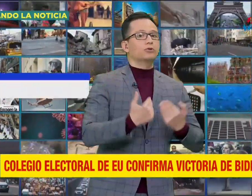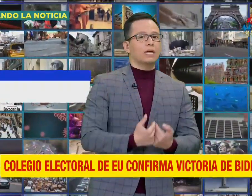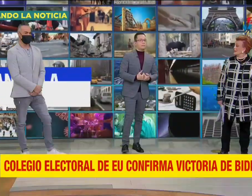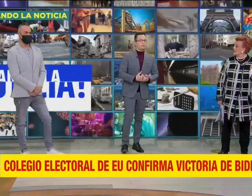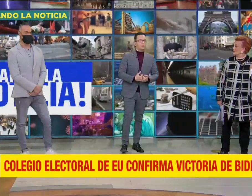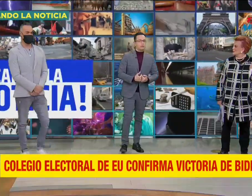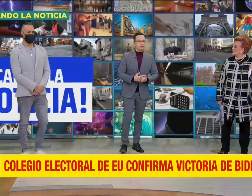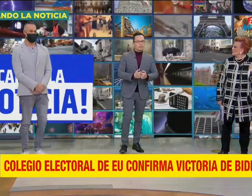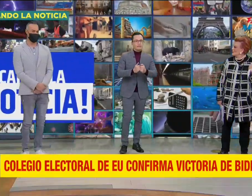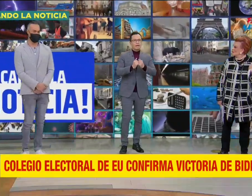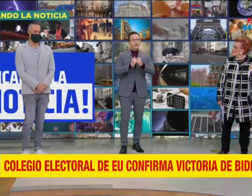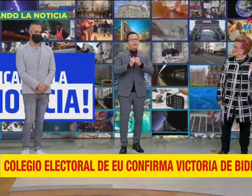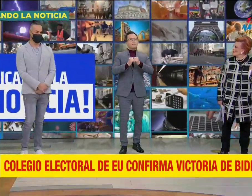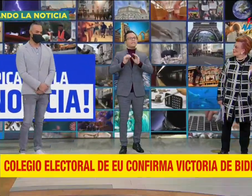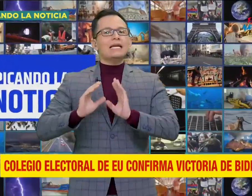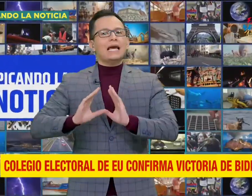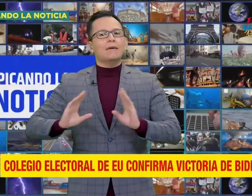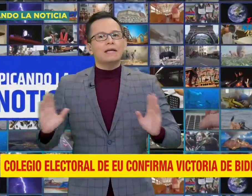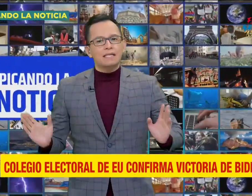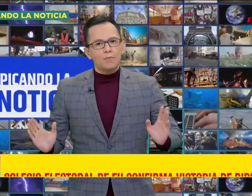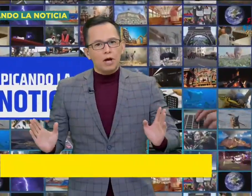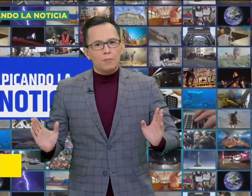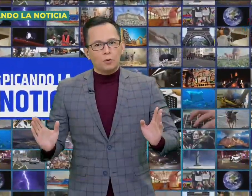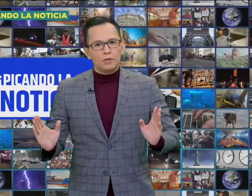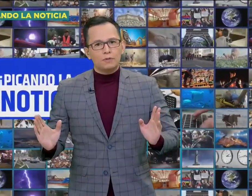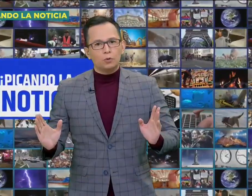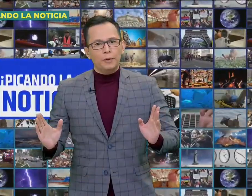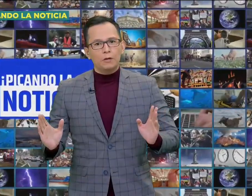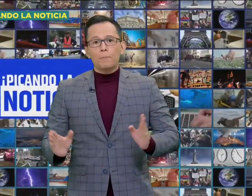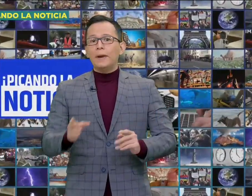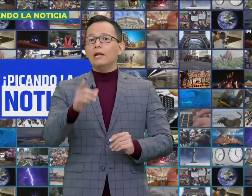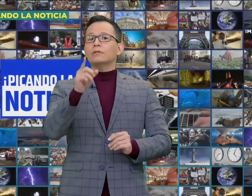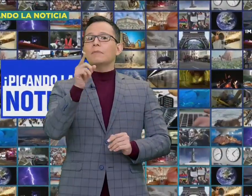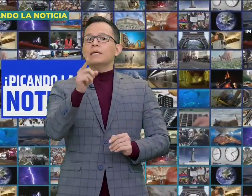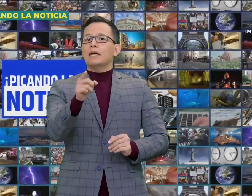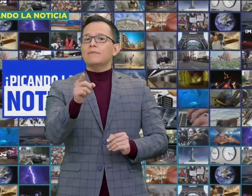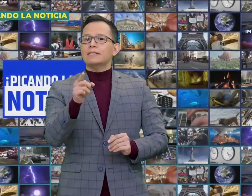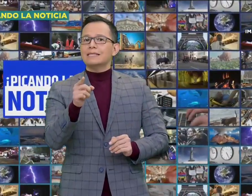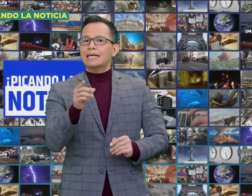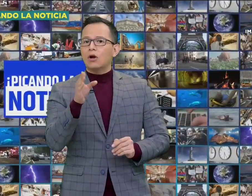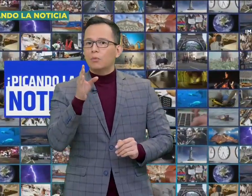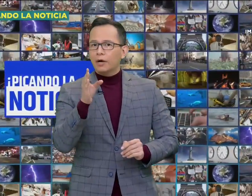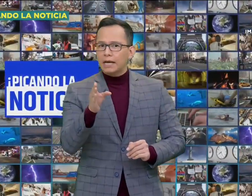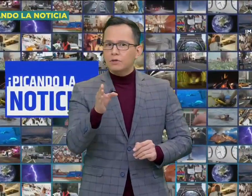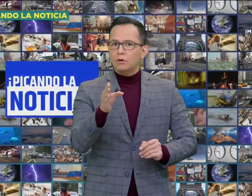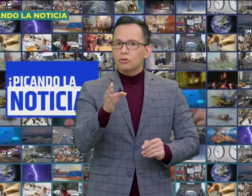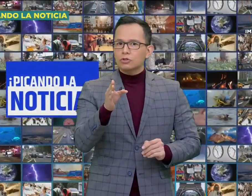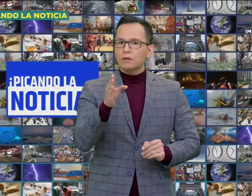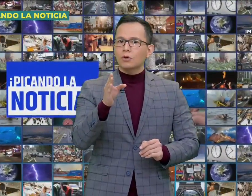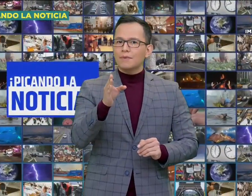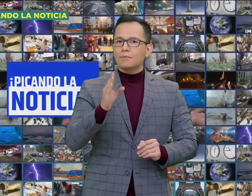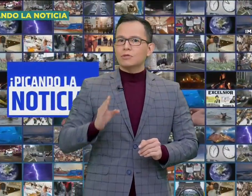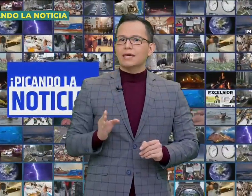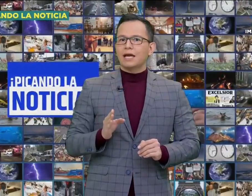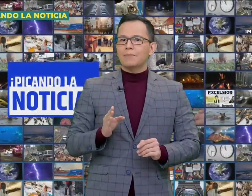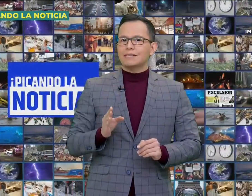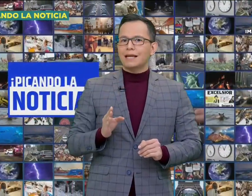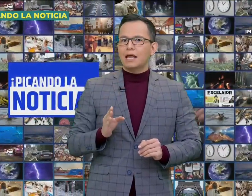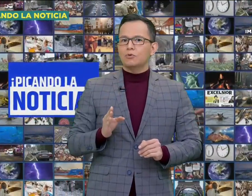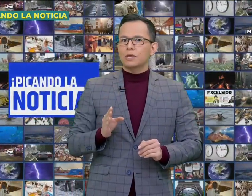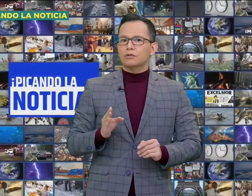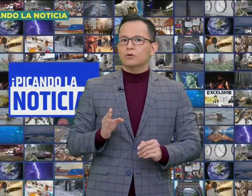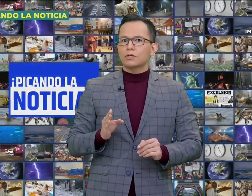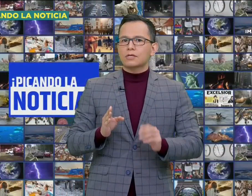pasar a otros temas, porque miren, dicen que alabanza en boca propia es vituperio, pero también hay veces que como gremio no debemos de dejar